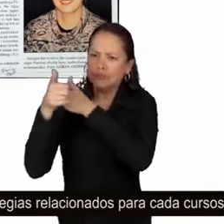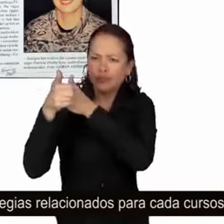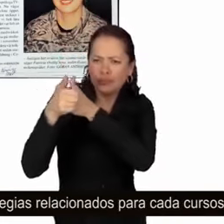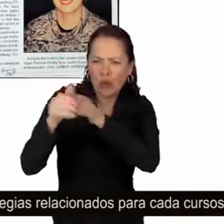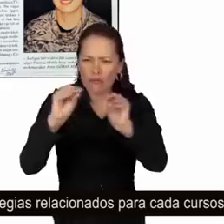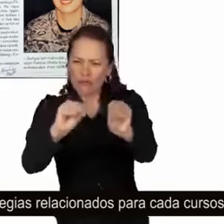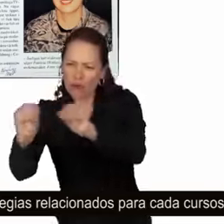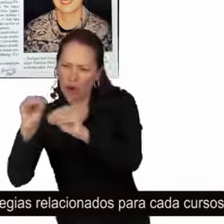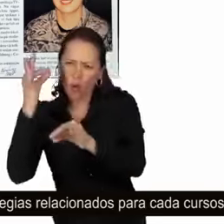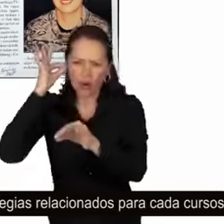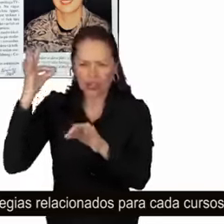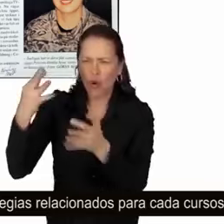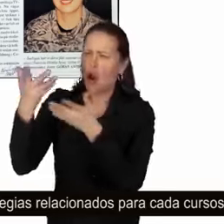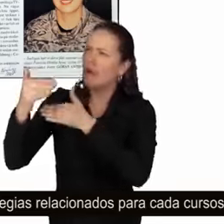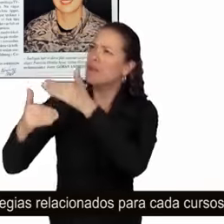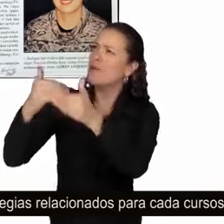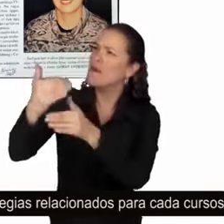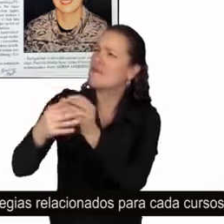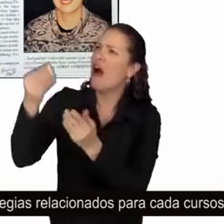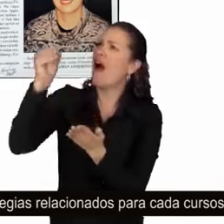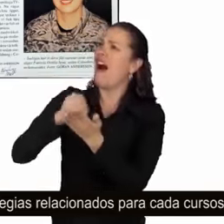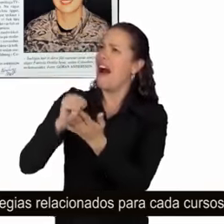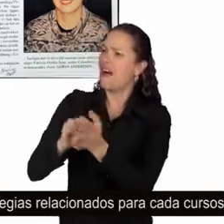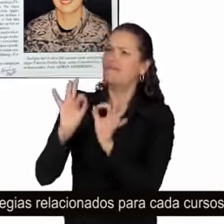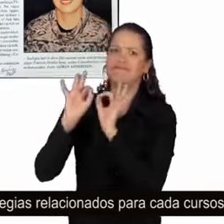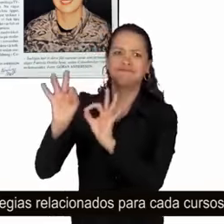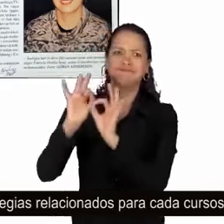estrategias relacionados para cada curso.